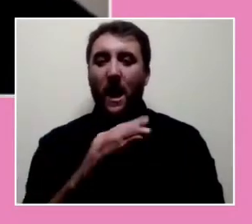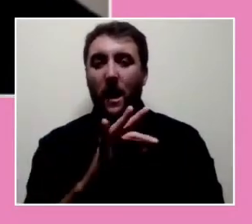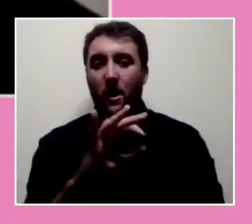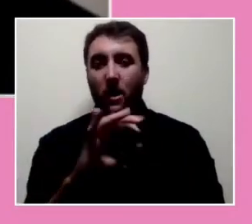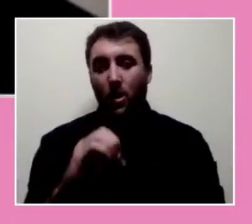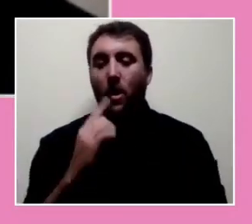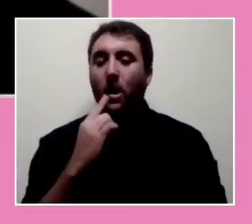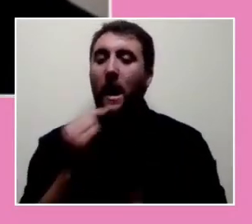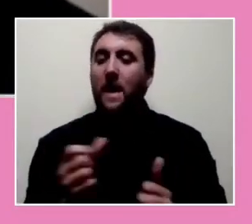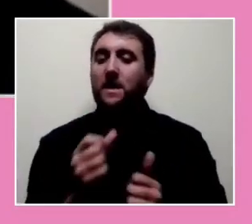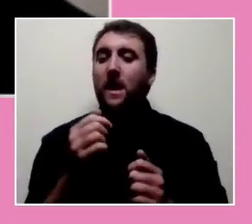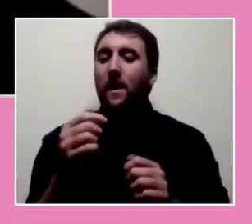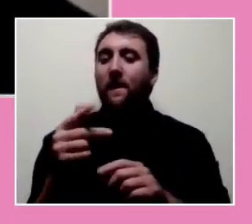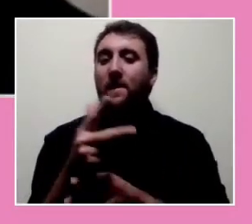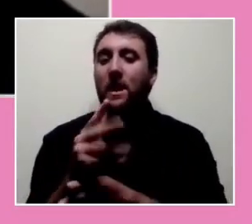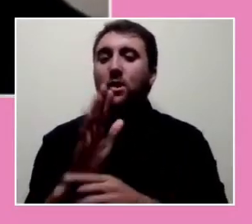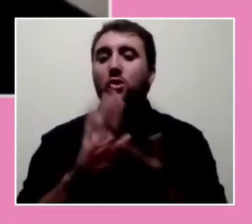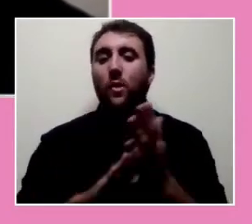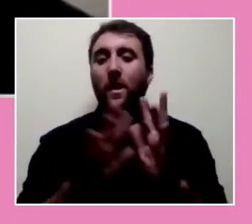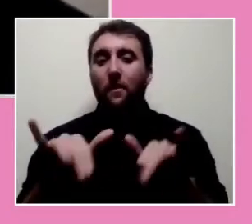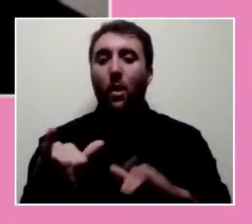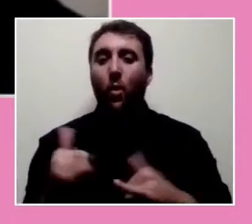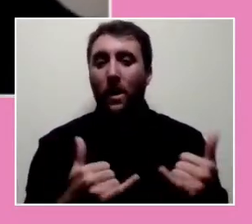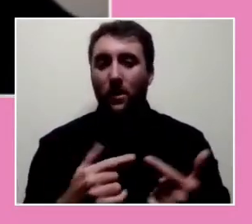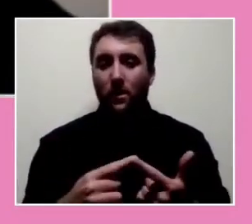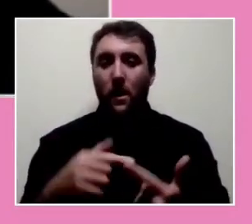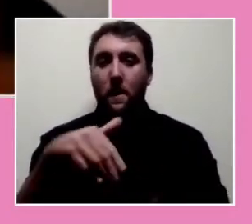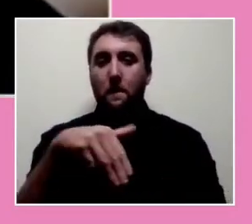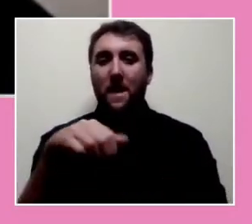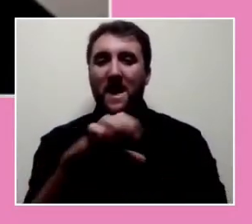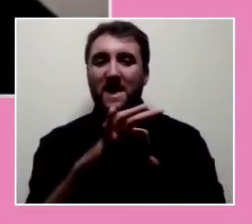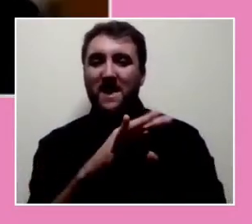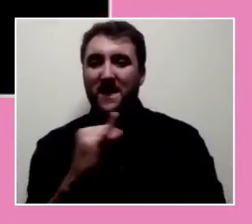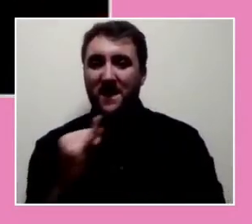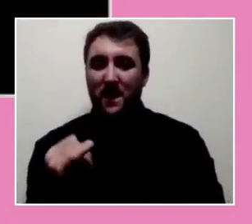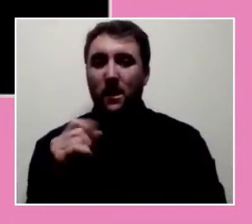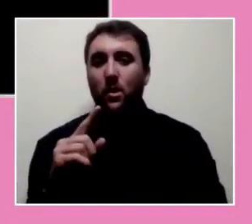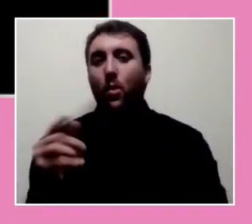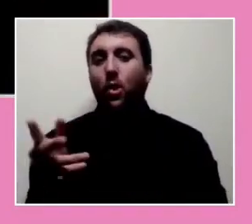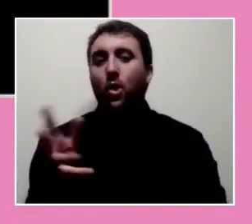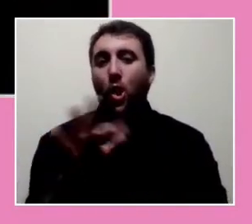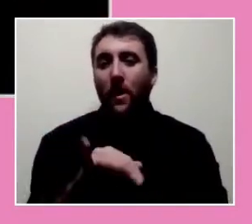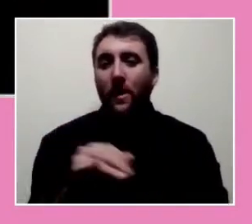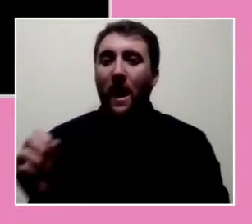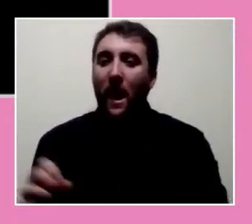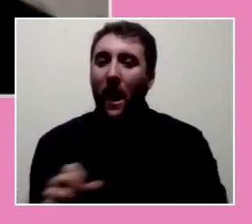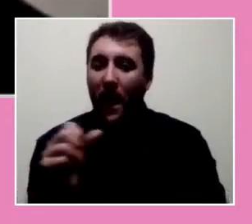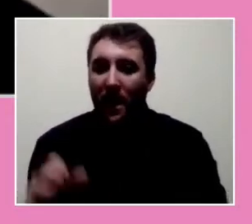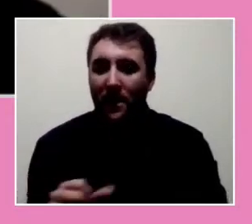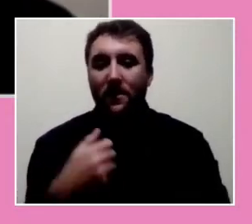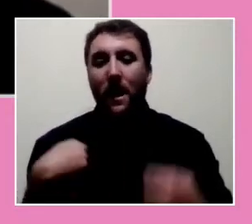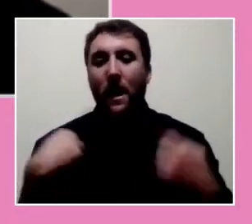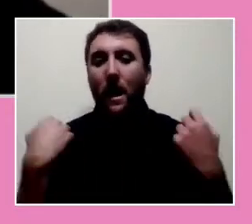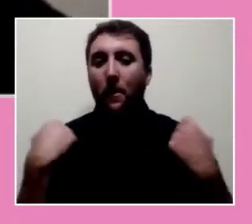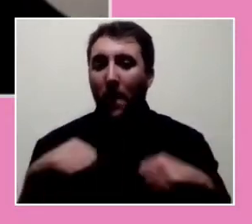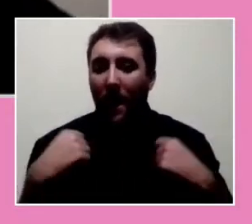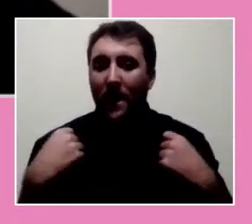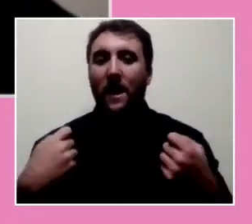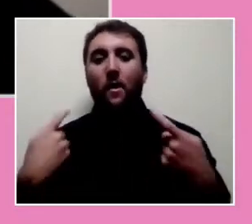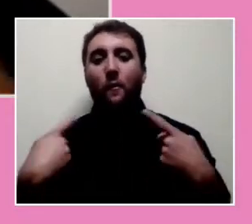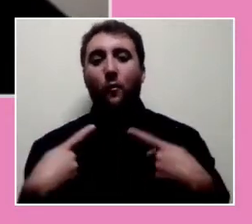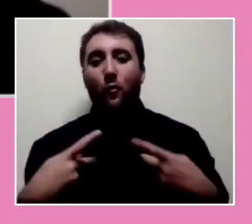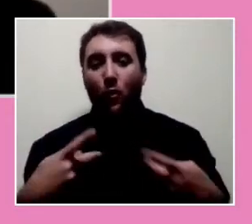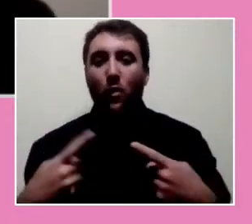contenido de videojuegos, después está Messi, que crea contenido de su día a día y de todo su entrenamiento y